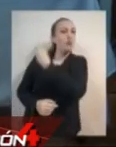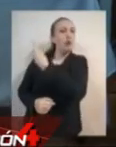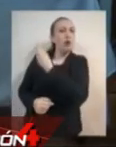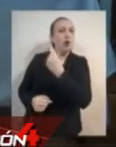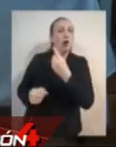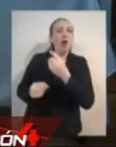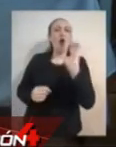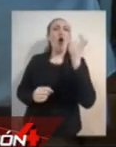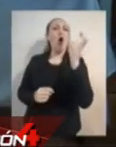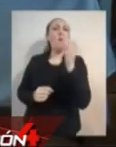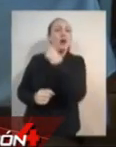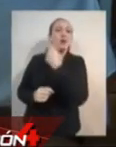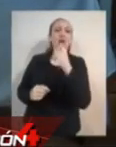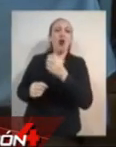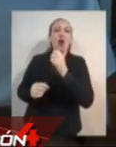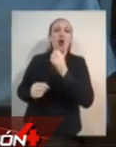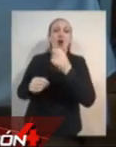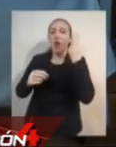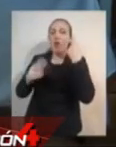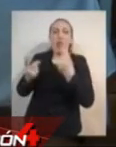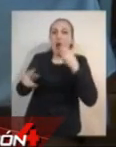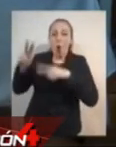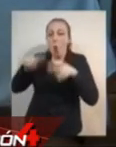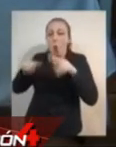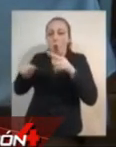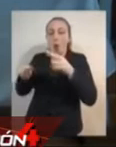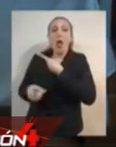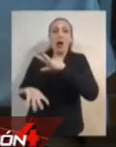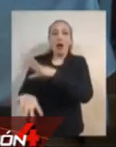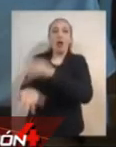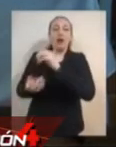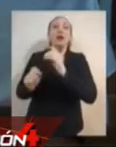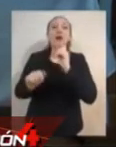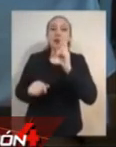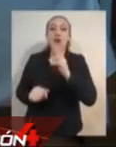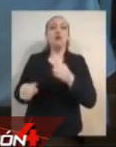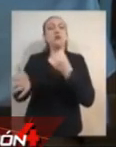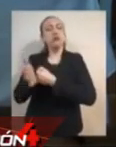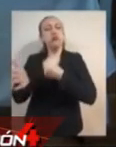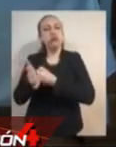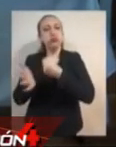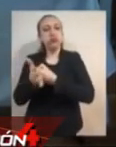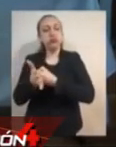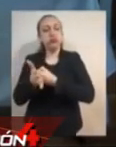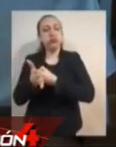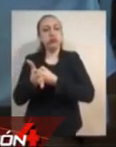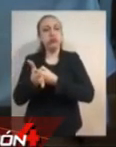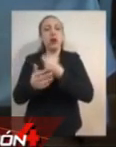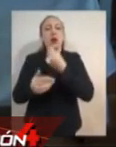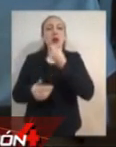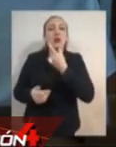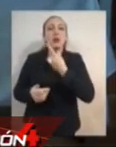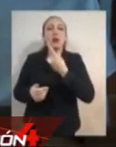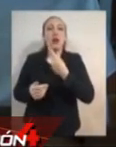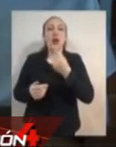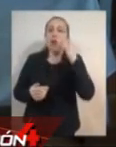aislado, y lo hicieron con éxito y sobre todo con tesón, y sobre todo no